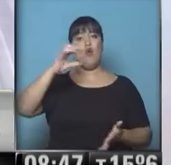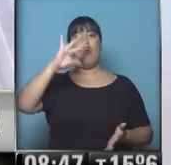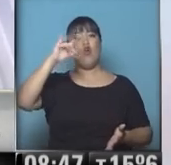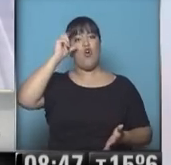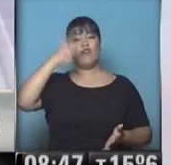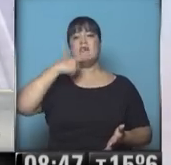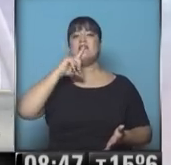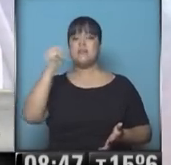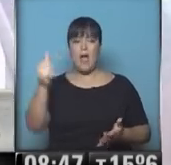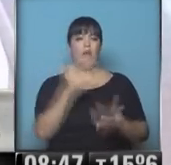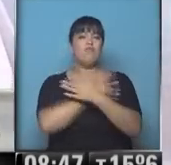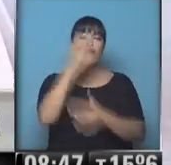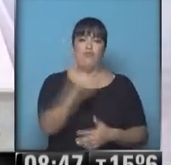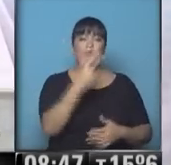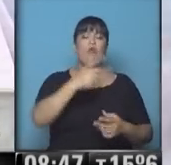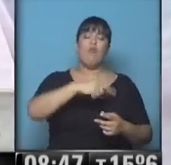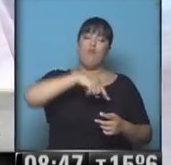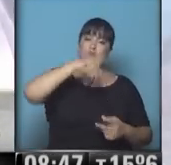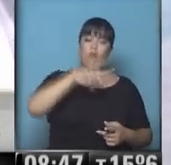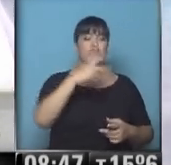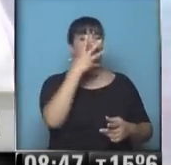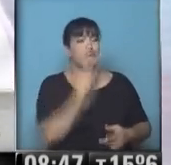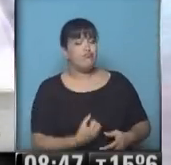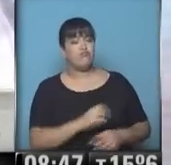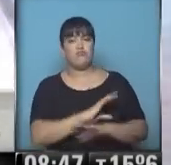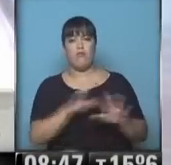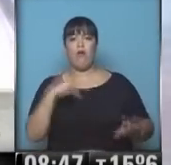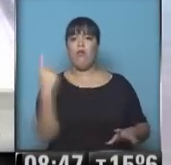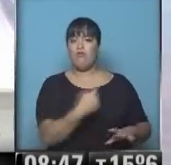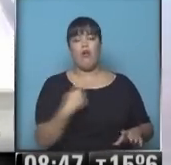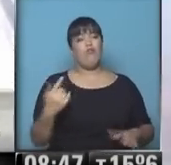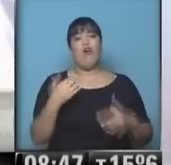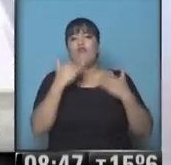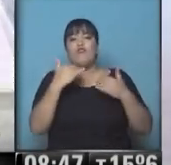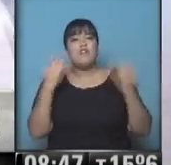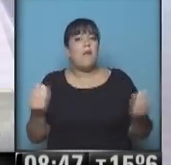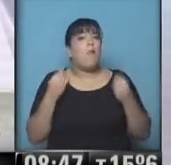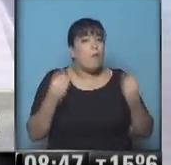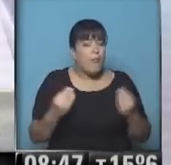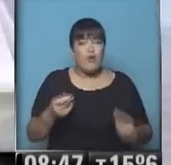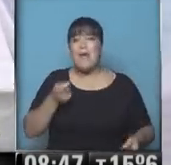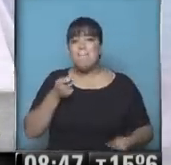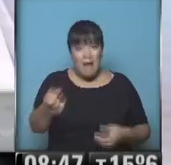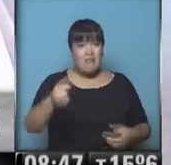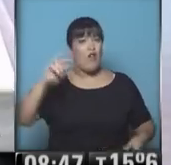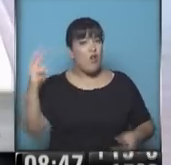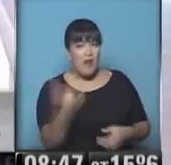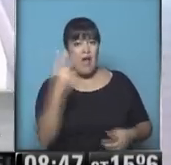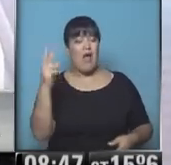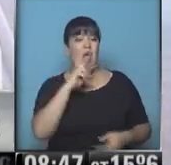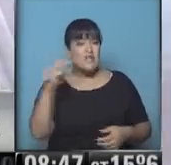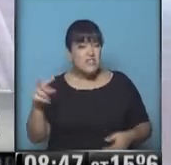larga velada, muy triste, muy amarga, con el sabor de todavía no saber por qué mataron a Melina Romero, en